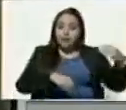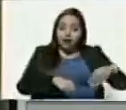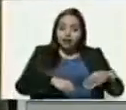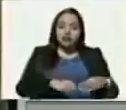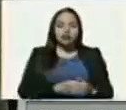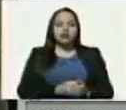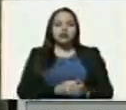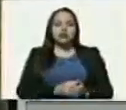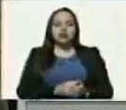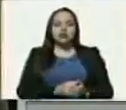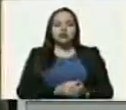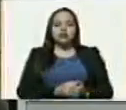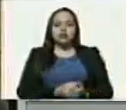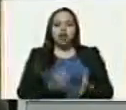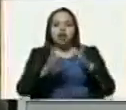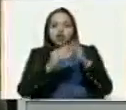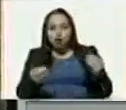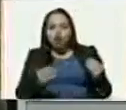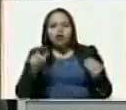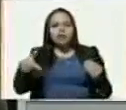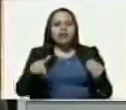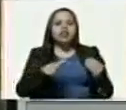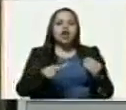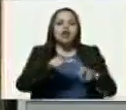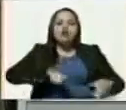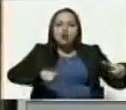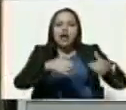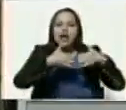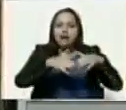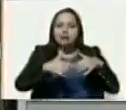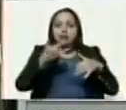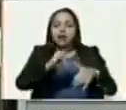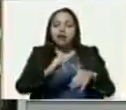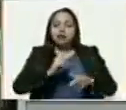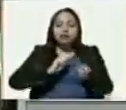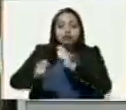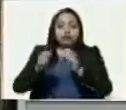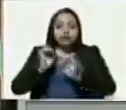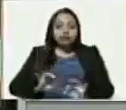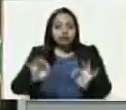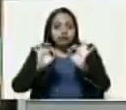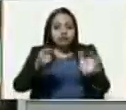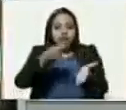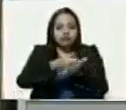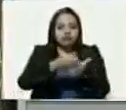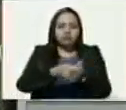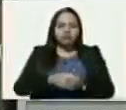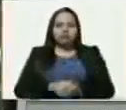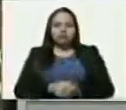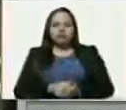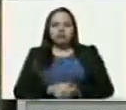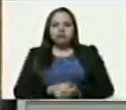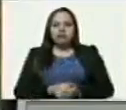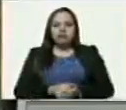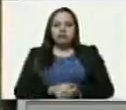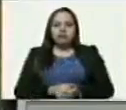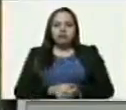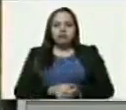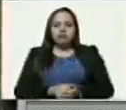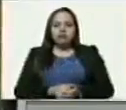todos aquellos comercios, empresas que tengan este calificativo. Bueno, particularmente llama la